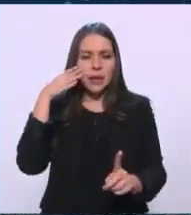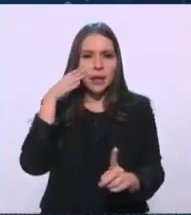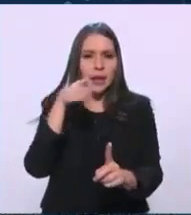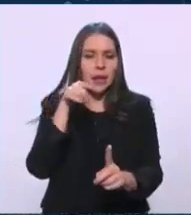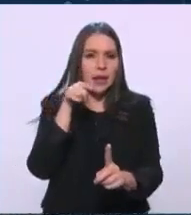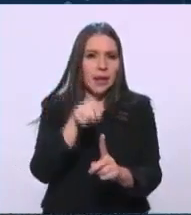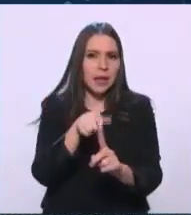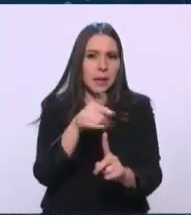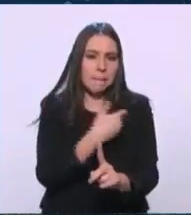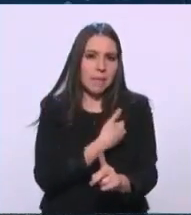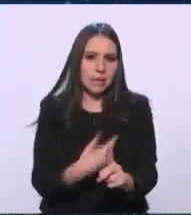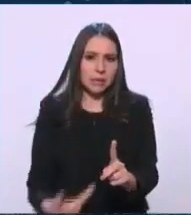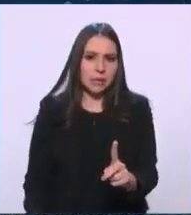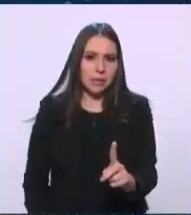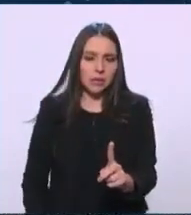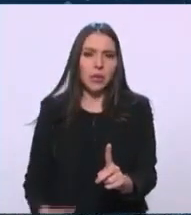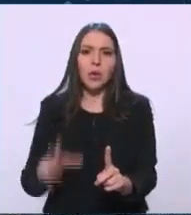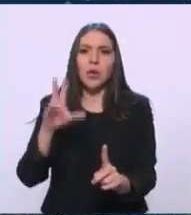su política pública.